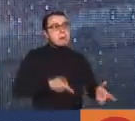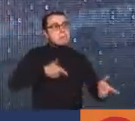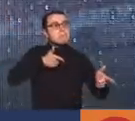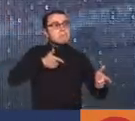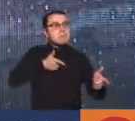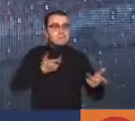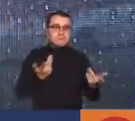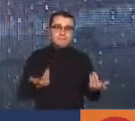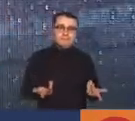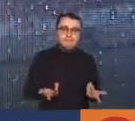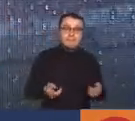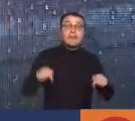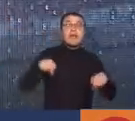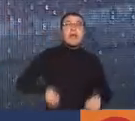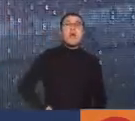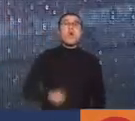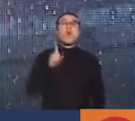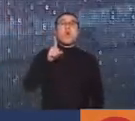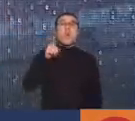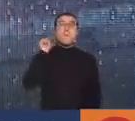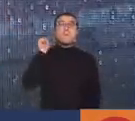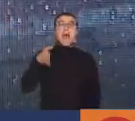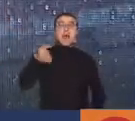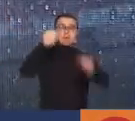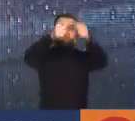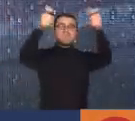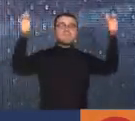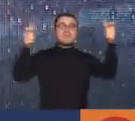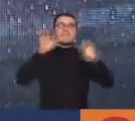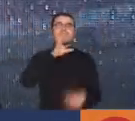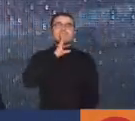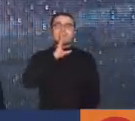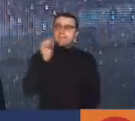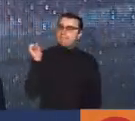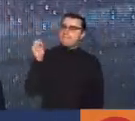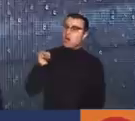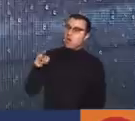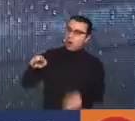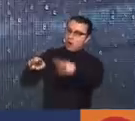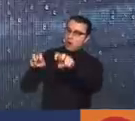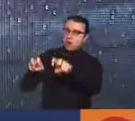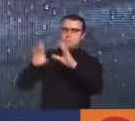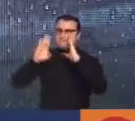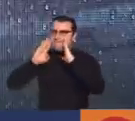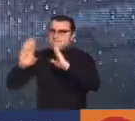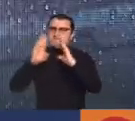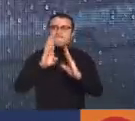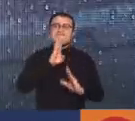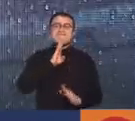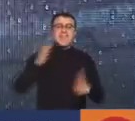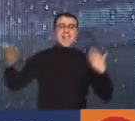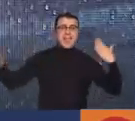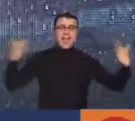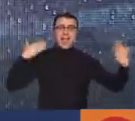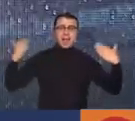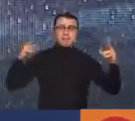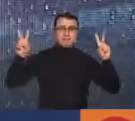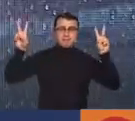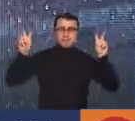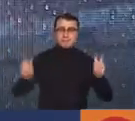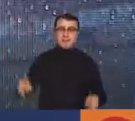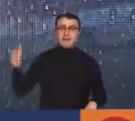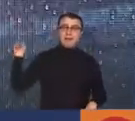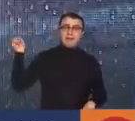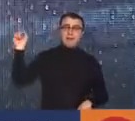banco público, el Banco Agrario, especializado en asuntos del campo, obviamente desde hace décadas. ¿Cuándo se fundó el